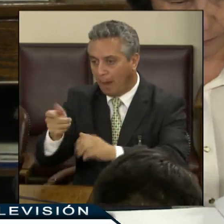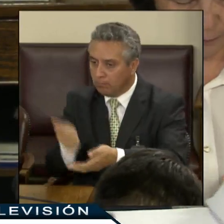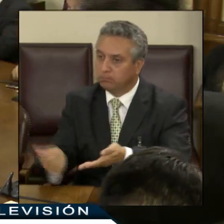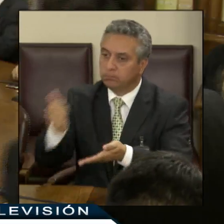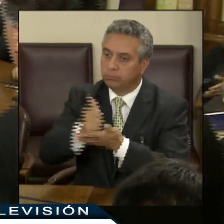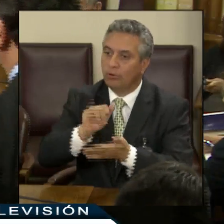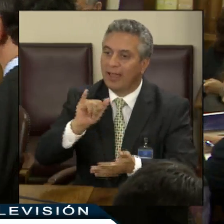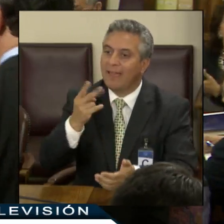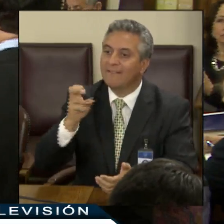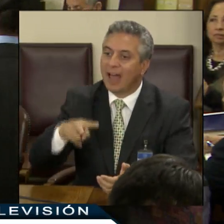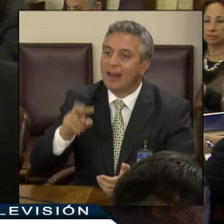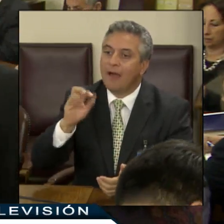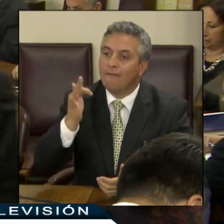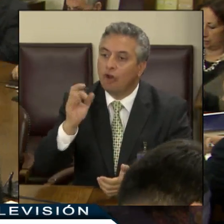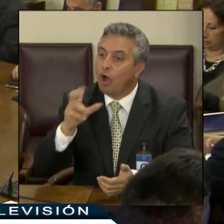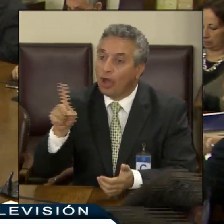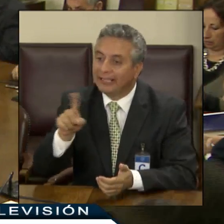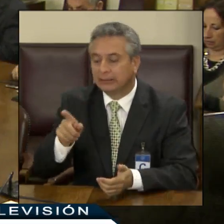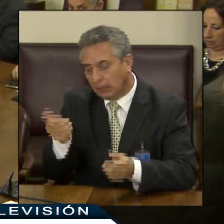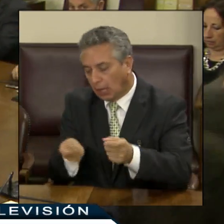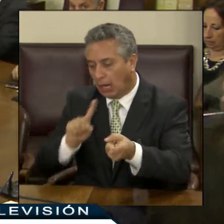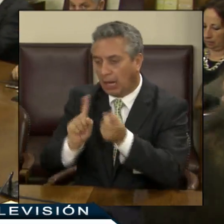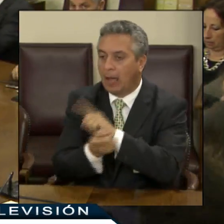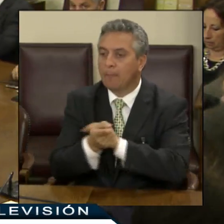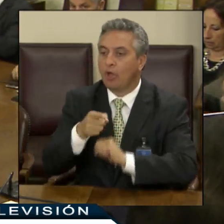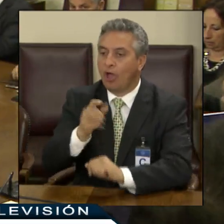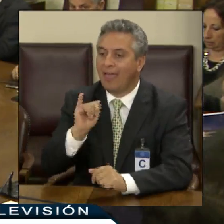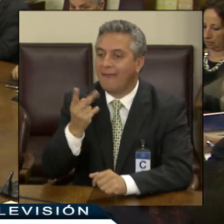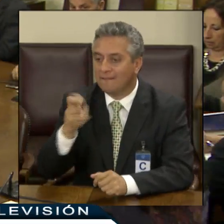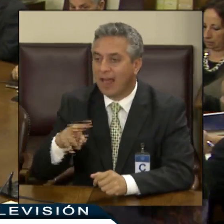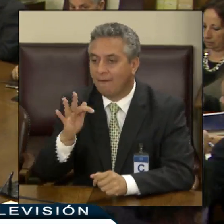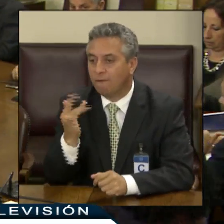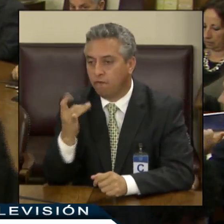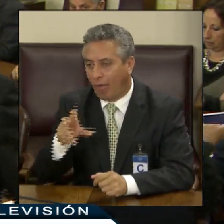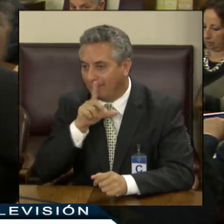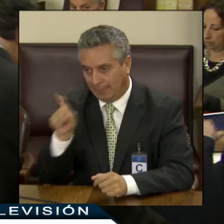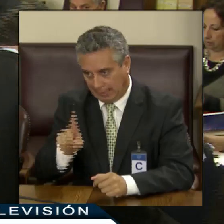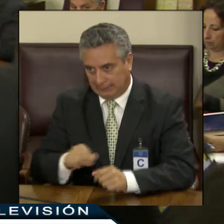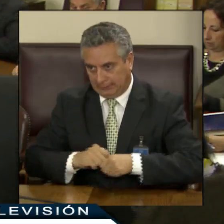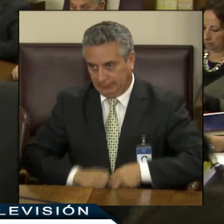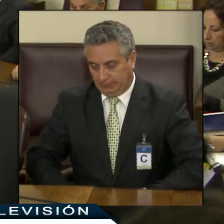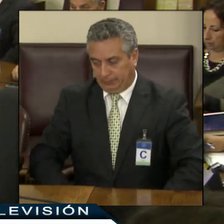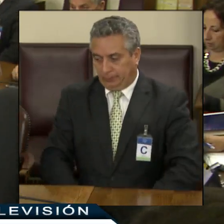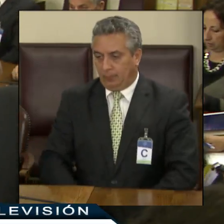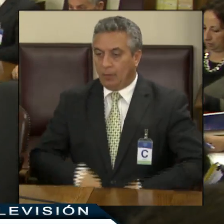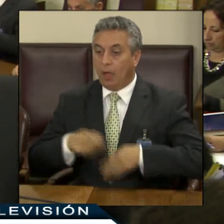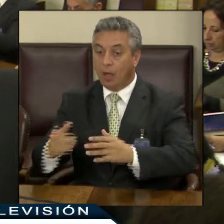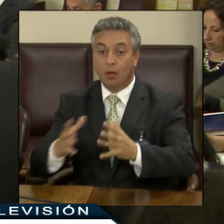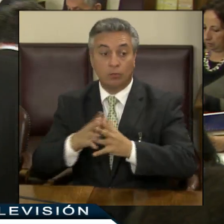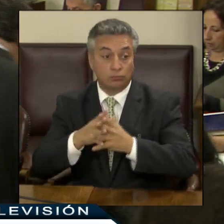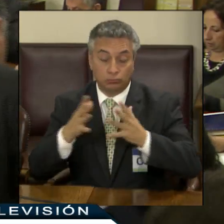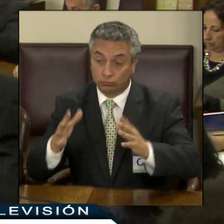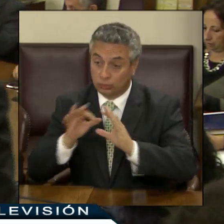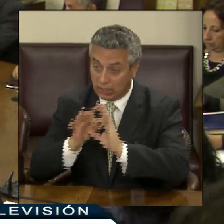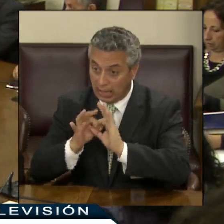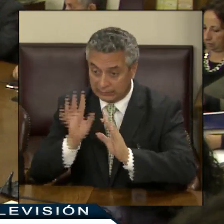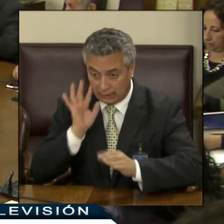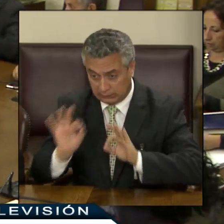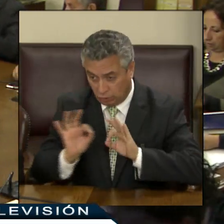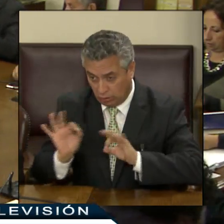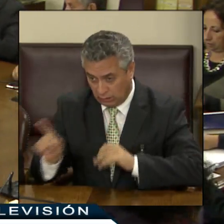Iván flores por el diputado Iván Fuentes Eso es todo sobre la cuenta Muchas gracias señorita